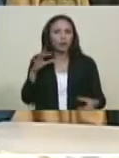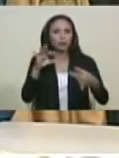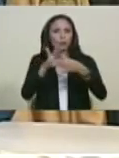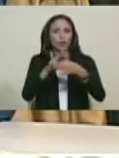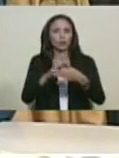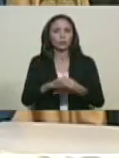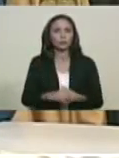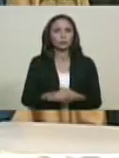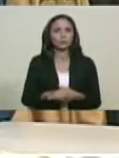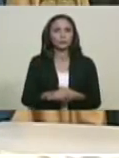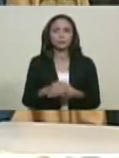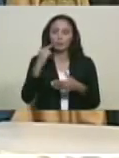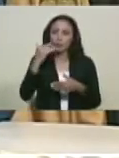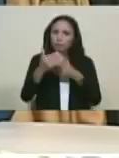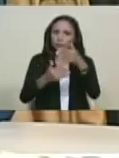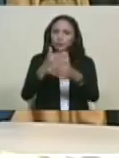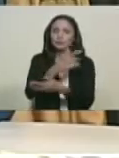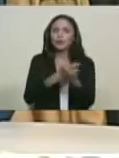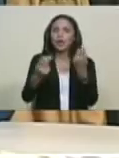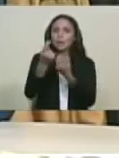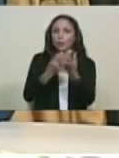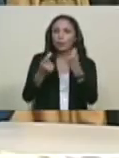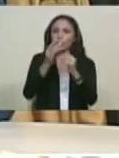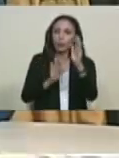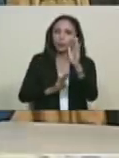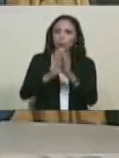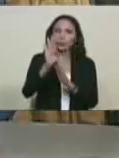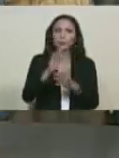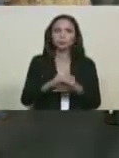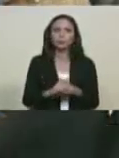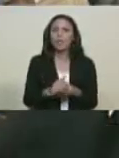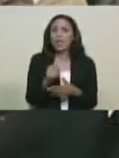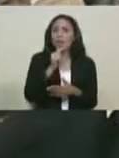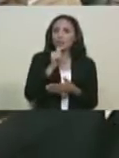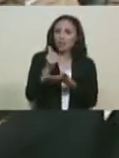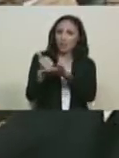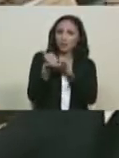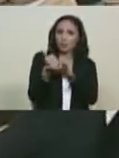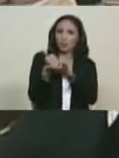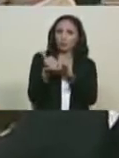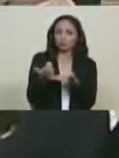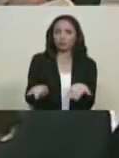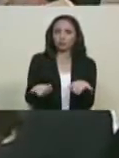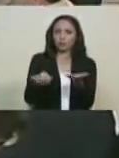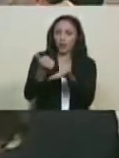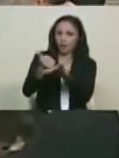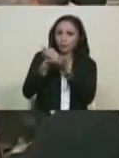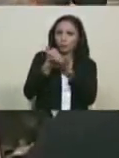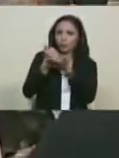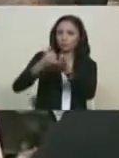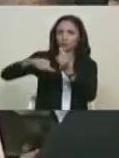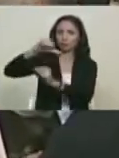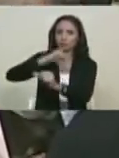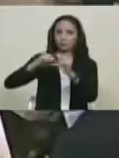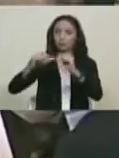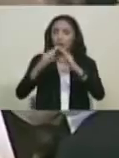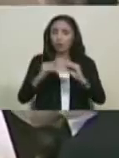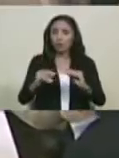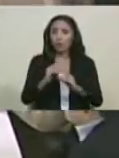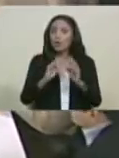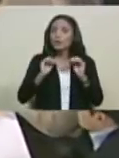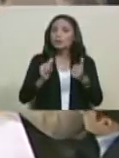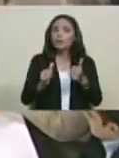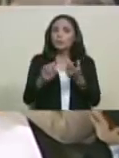vaya bien a quién beneficia si el programa de recuperación económica arranca